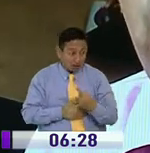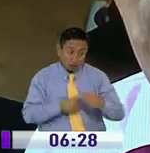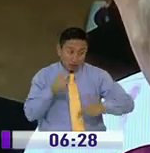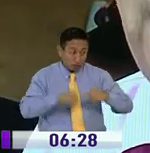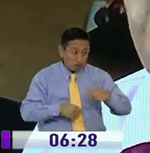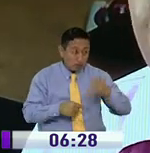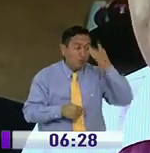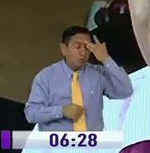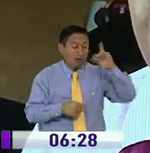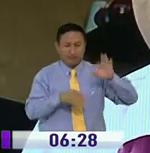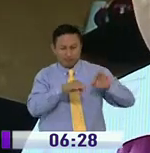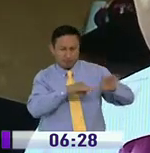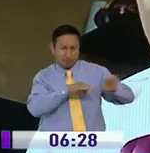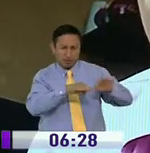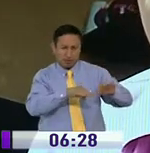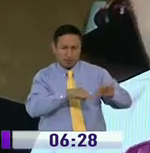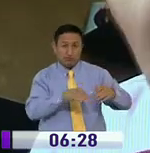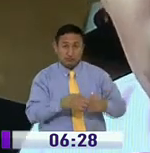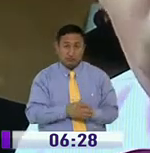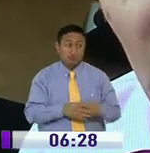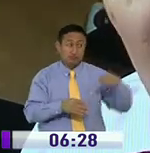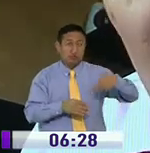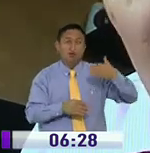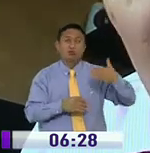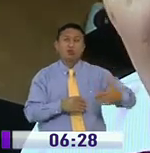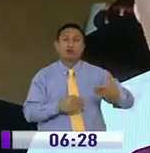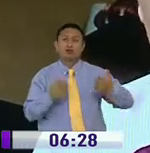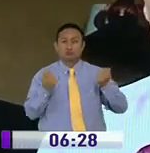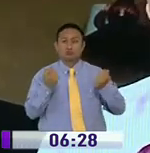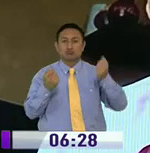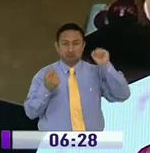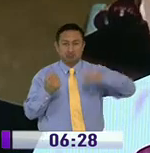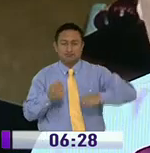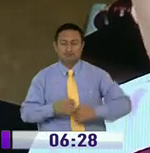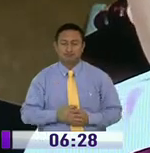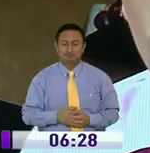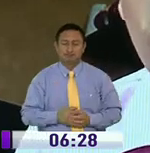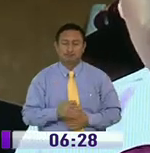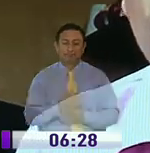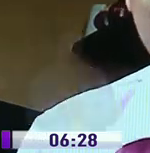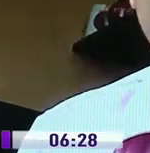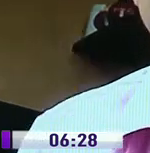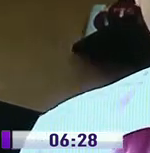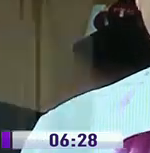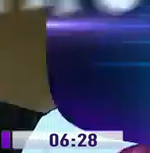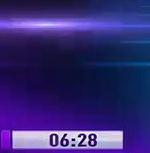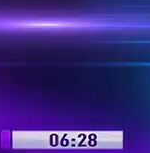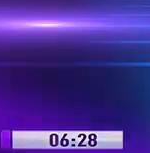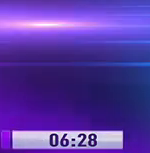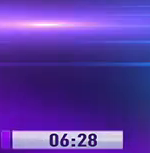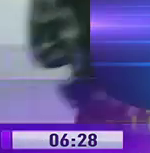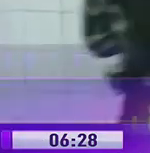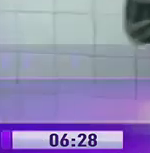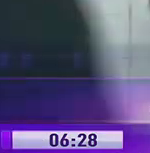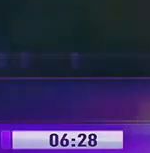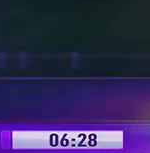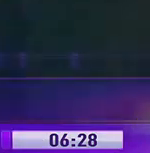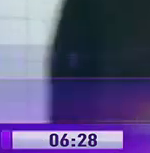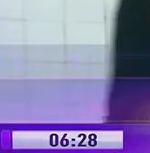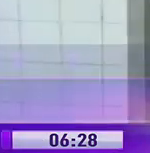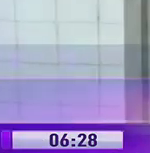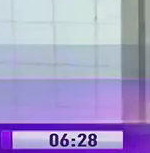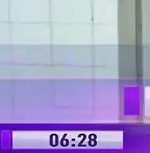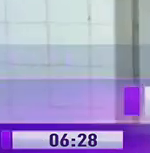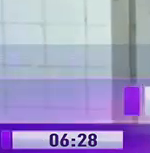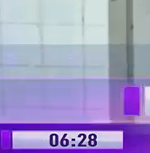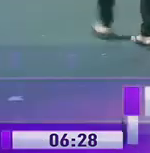con los familiares. Gracias a Dios, lo estamos manejando. En Quito informó Adriana Rojas. Es momento de realizar